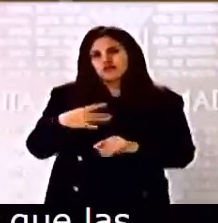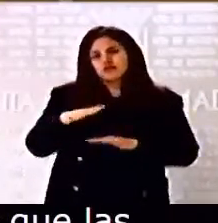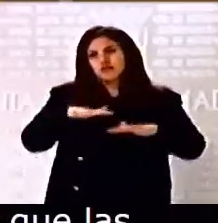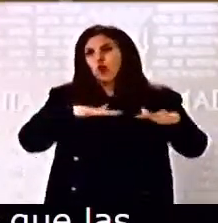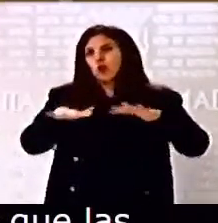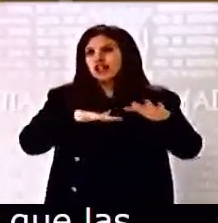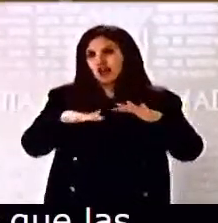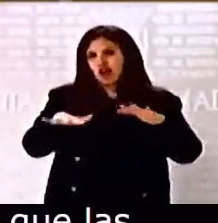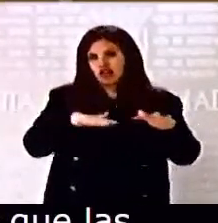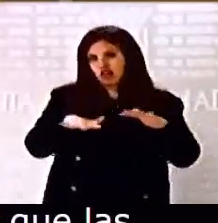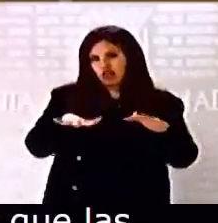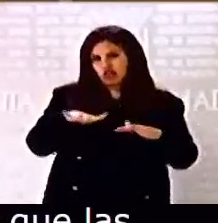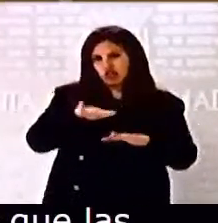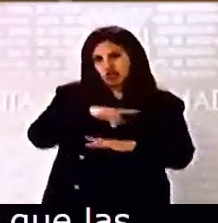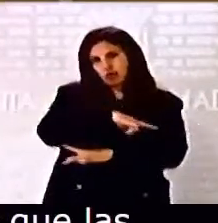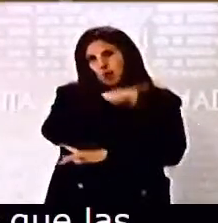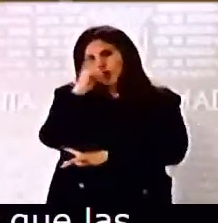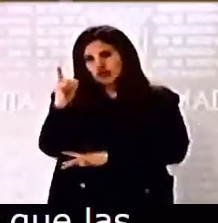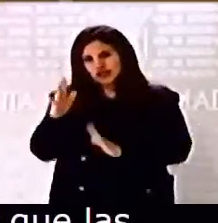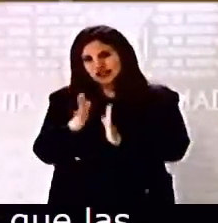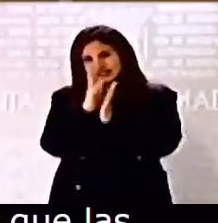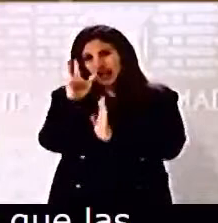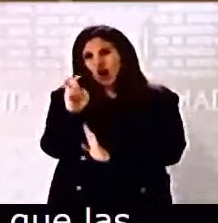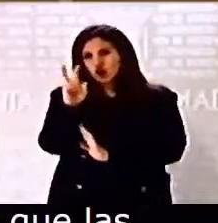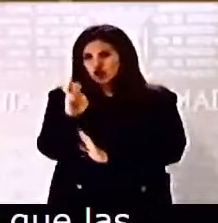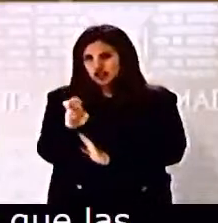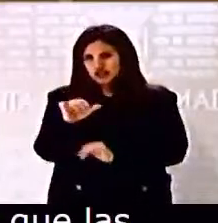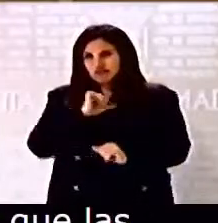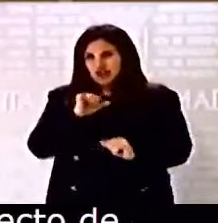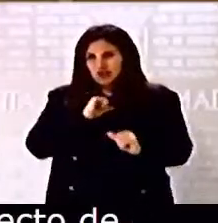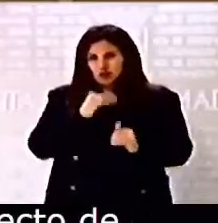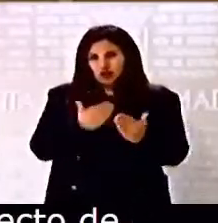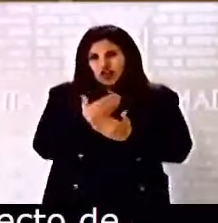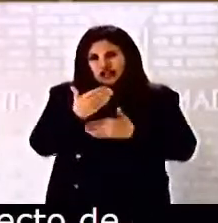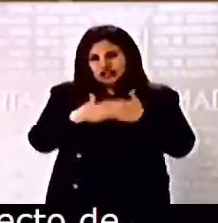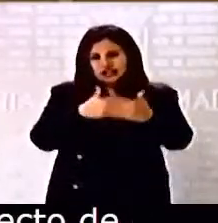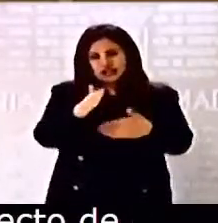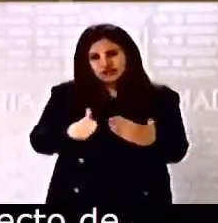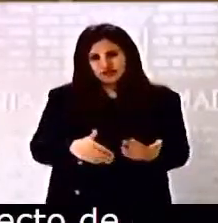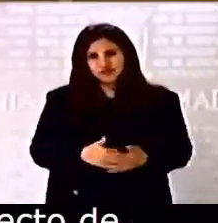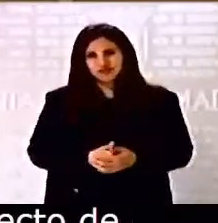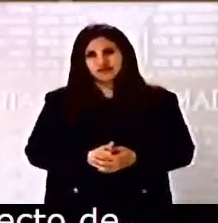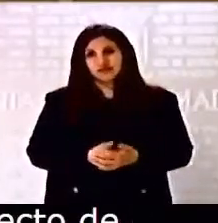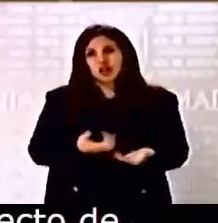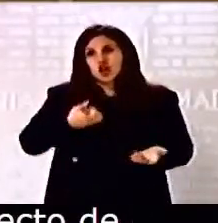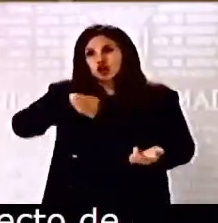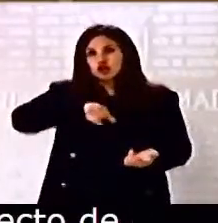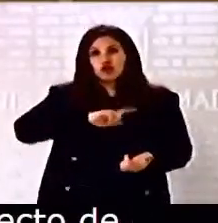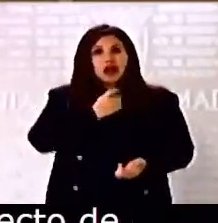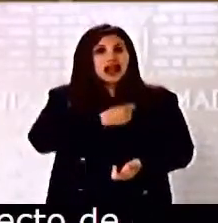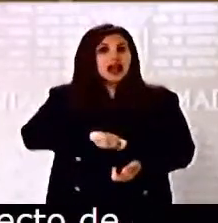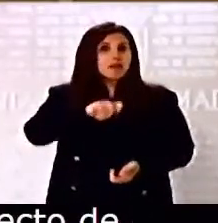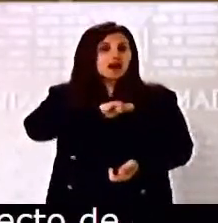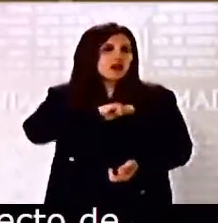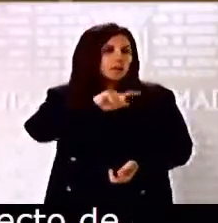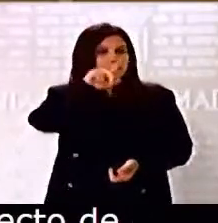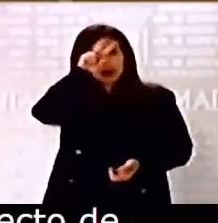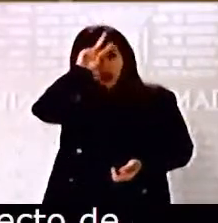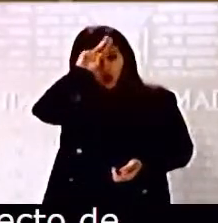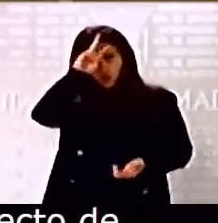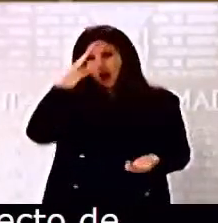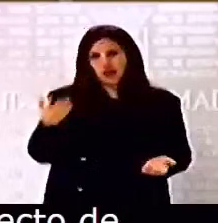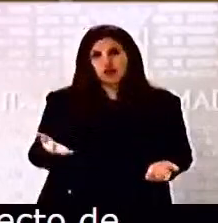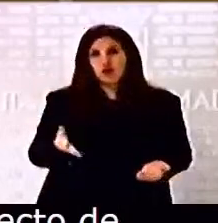movilidad en el fin de semana largo de San José. ¿Qué es lo que estamos viendo? Pues mire usted, estamos preocupados en toda España, porque lo que estamos viendo